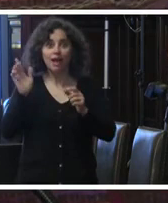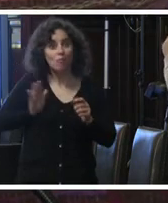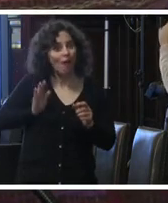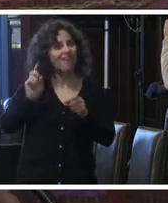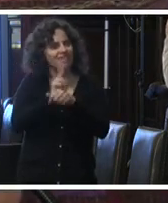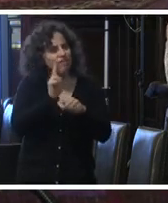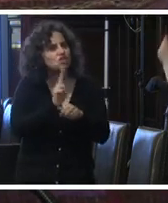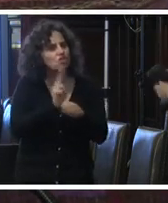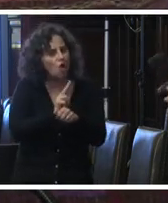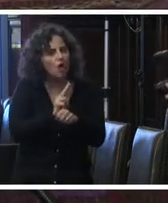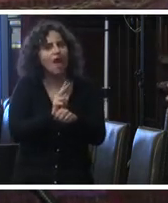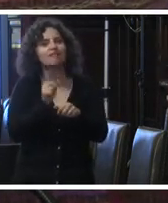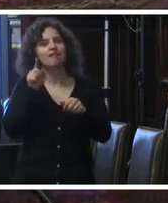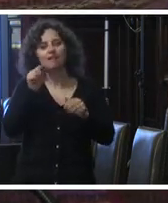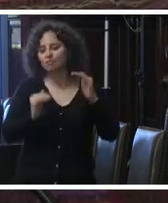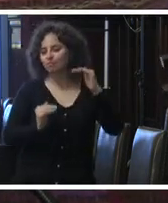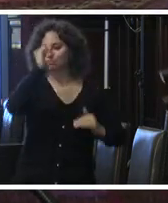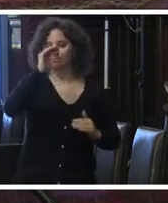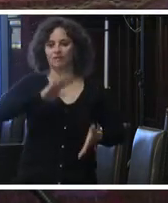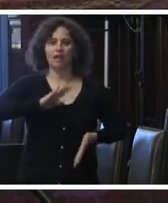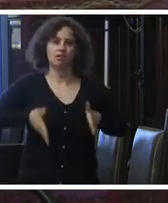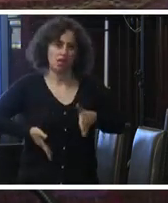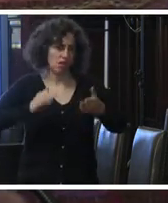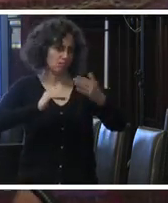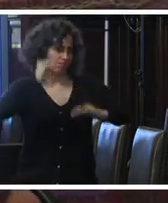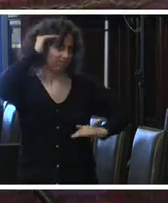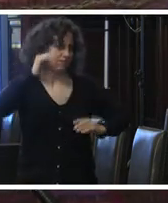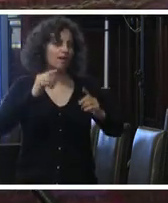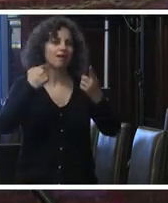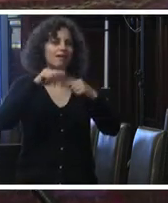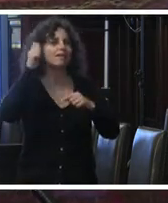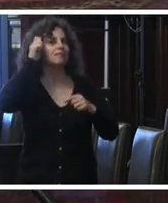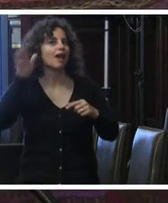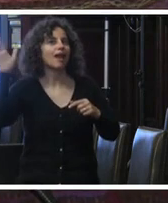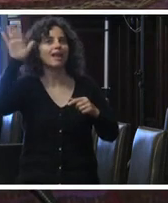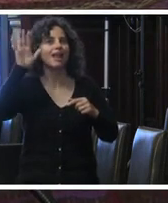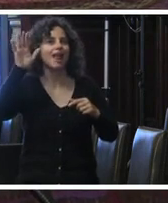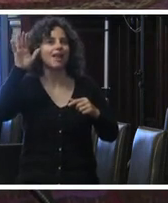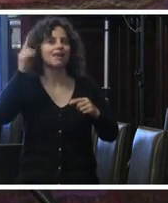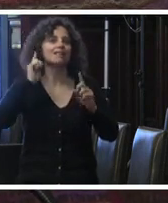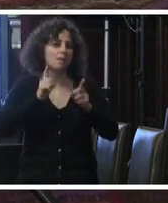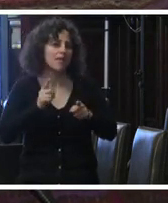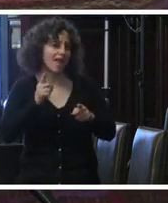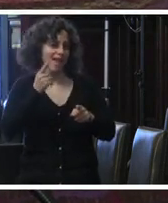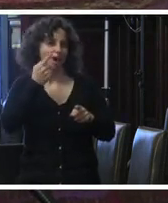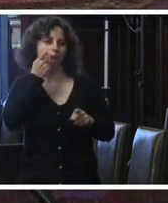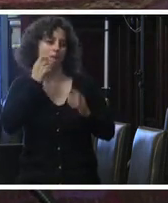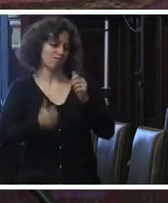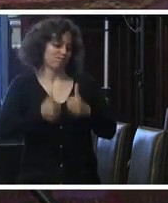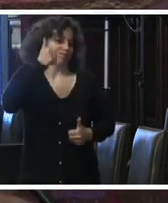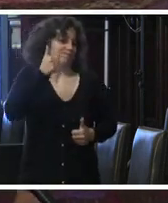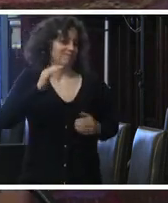defensoras, producto de las desigualdades de género y de las prácticas y imaginarios patriarcales,